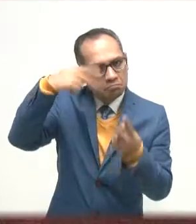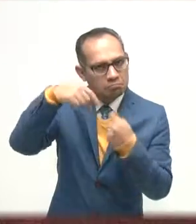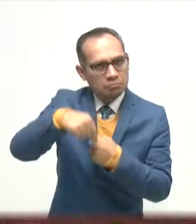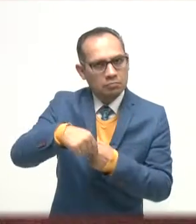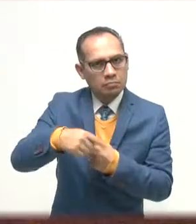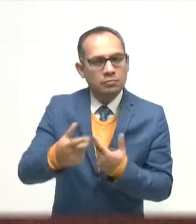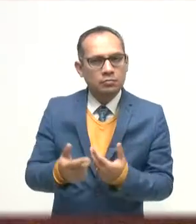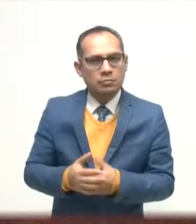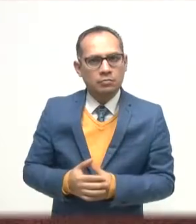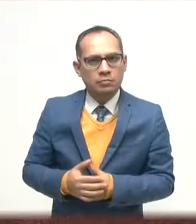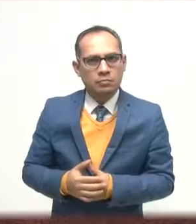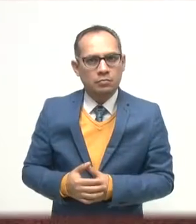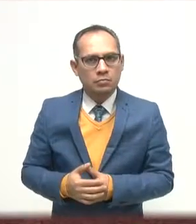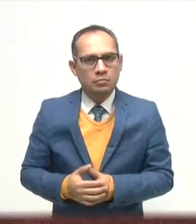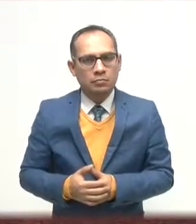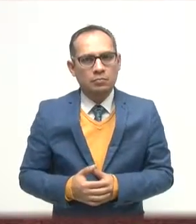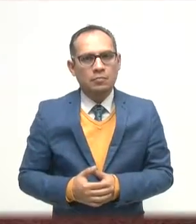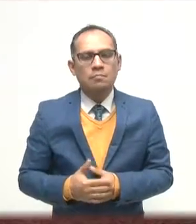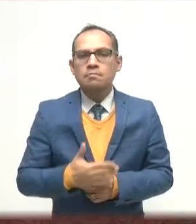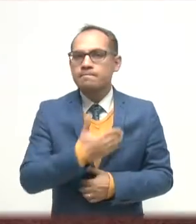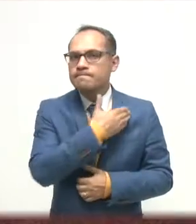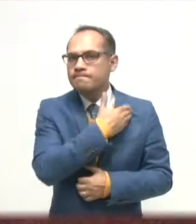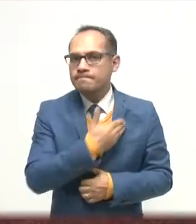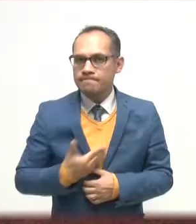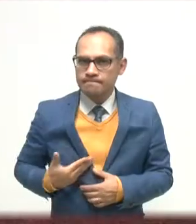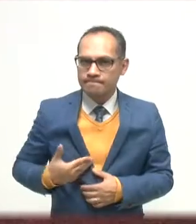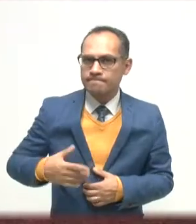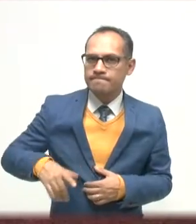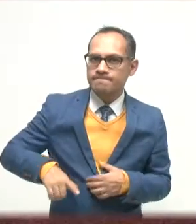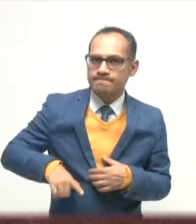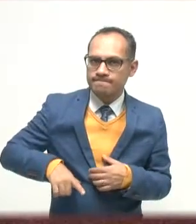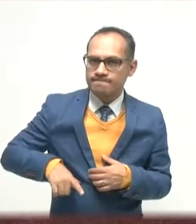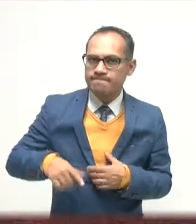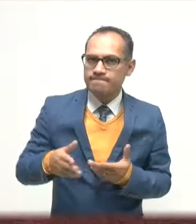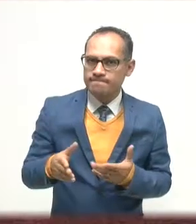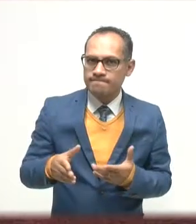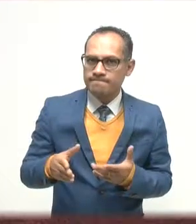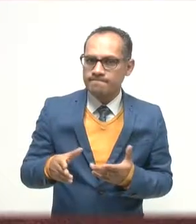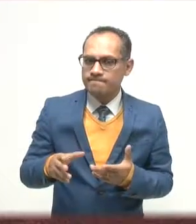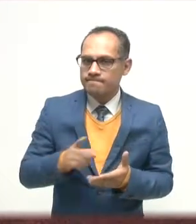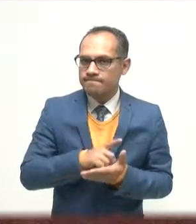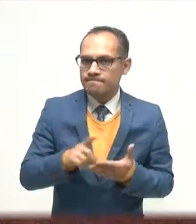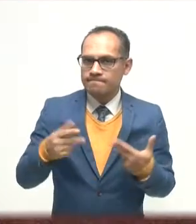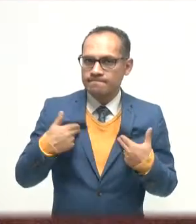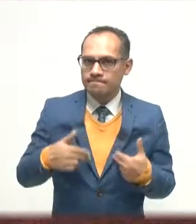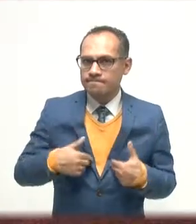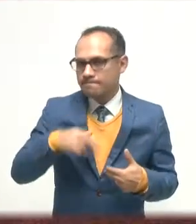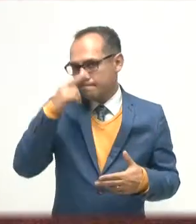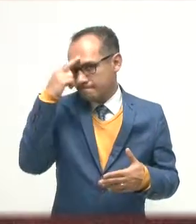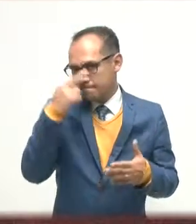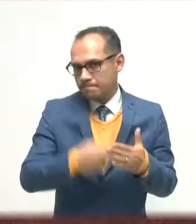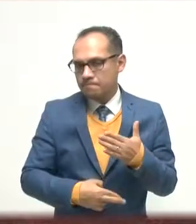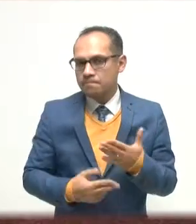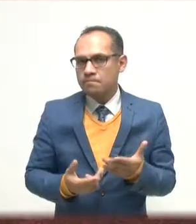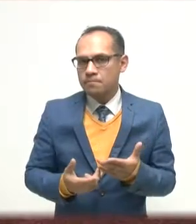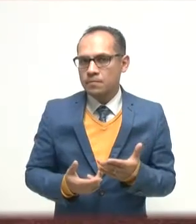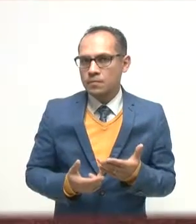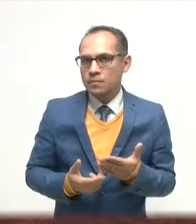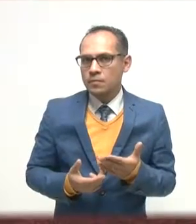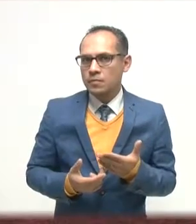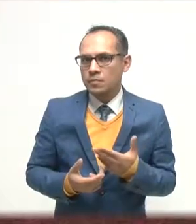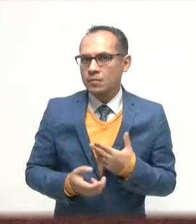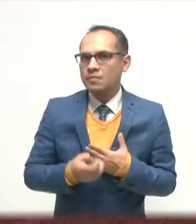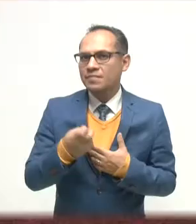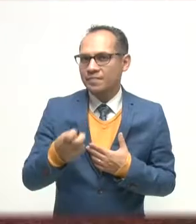presidente y gobierno violador de los derechos humanos y no se diga de los connacionales y no